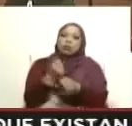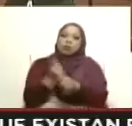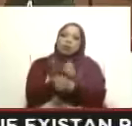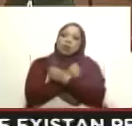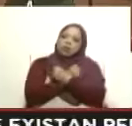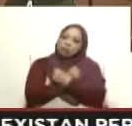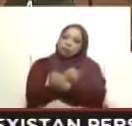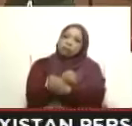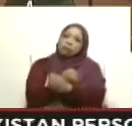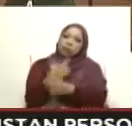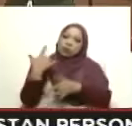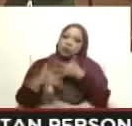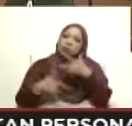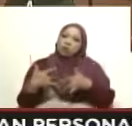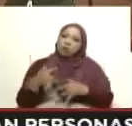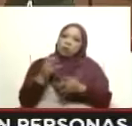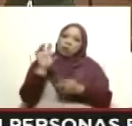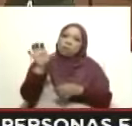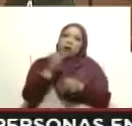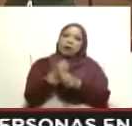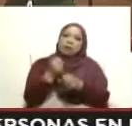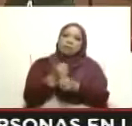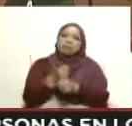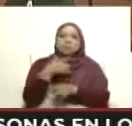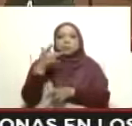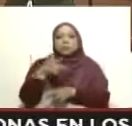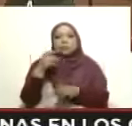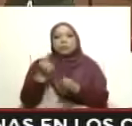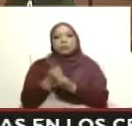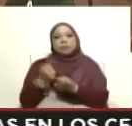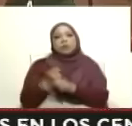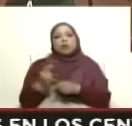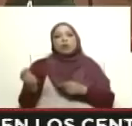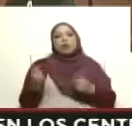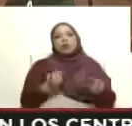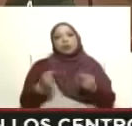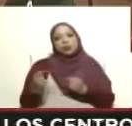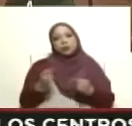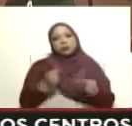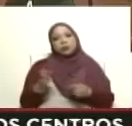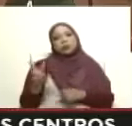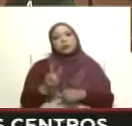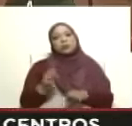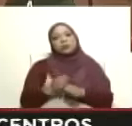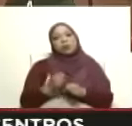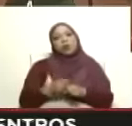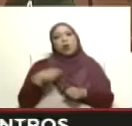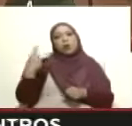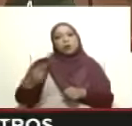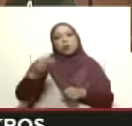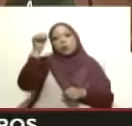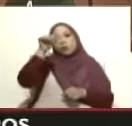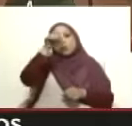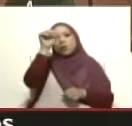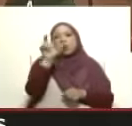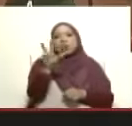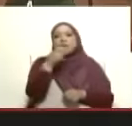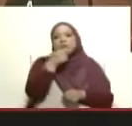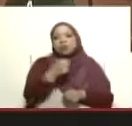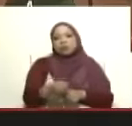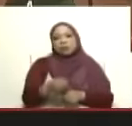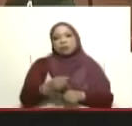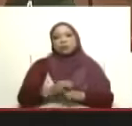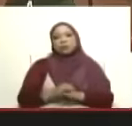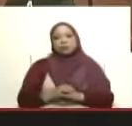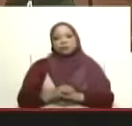amor y de patria pero tenemos que decir que la elección no fue hoy que la elección es el próximo domingo 3 de diciembre lo que